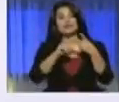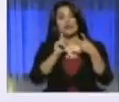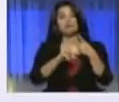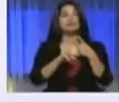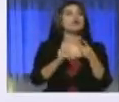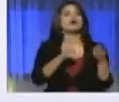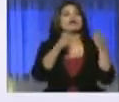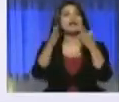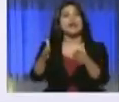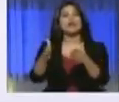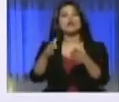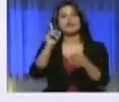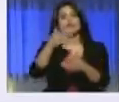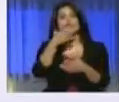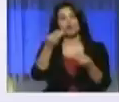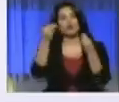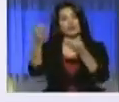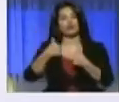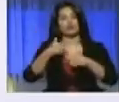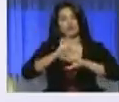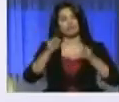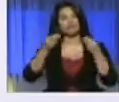al comandante Fidel,